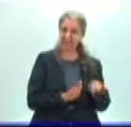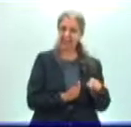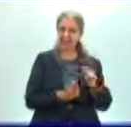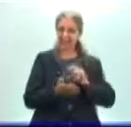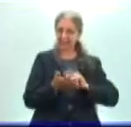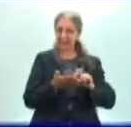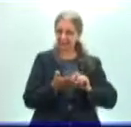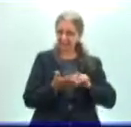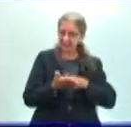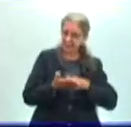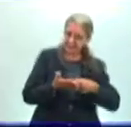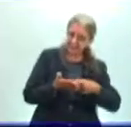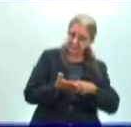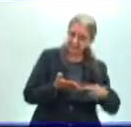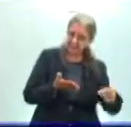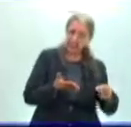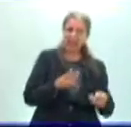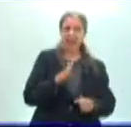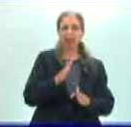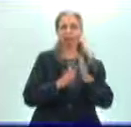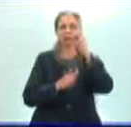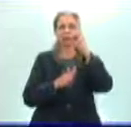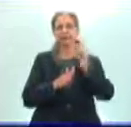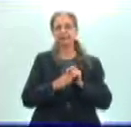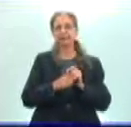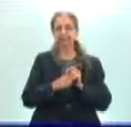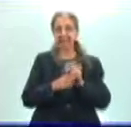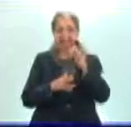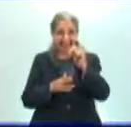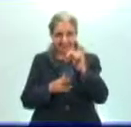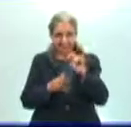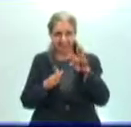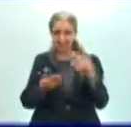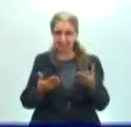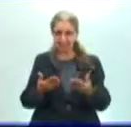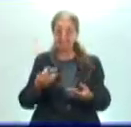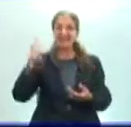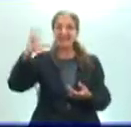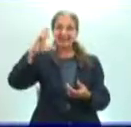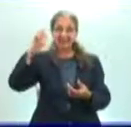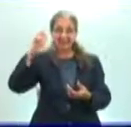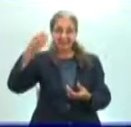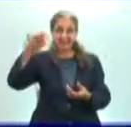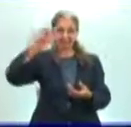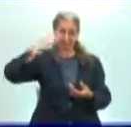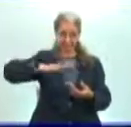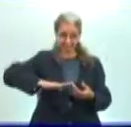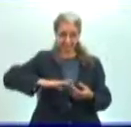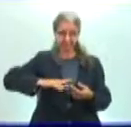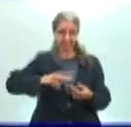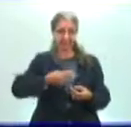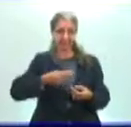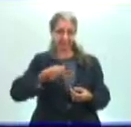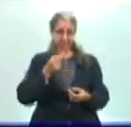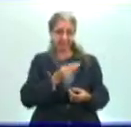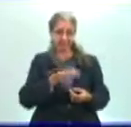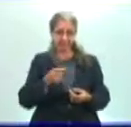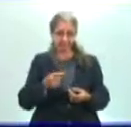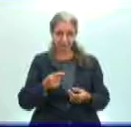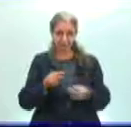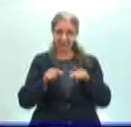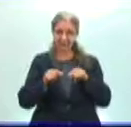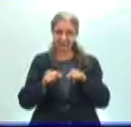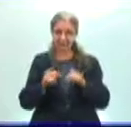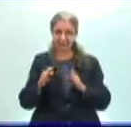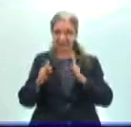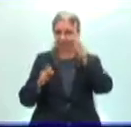altura. Y N es la proyección del cateto C sobre la hipotenusa, ¿vale? Así que la hipotenusa, al